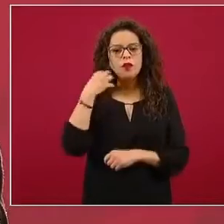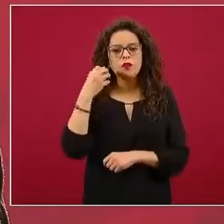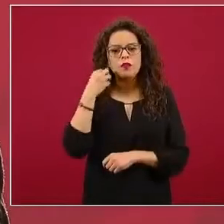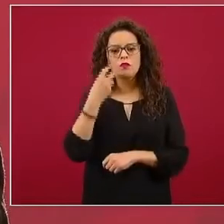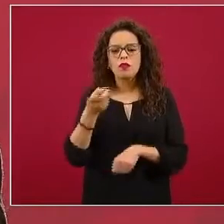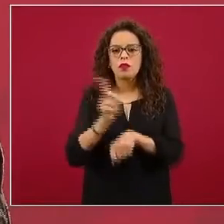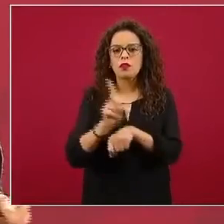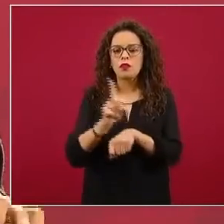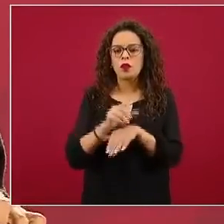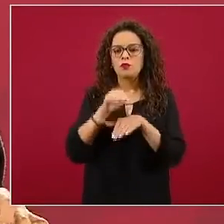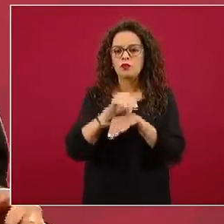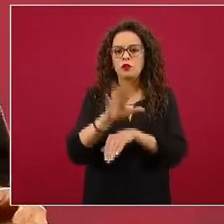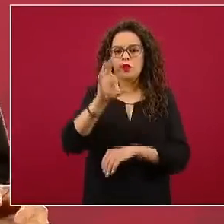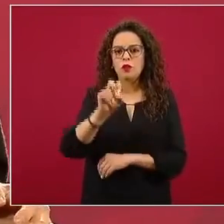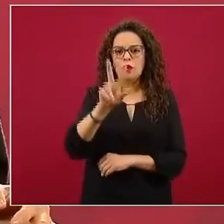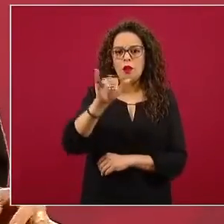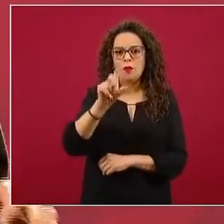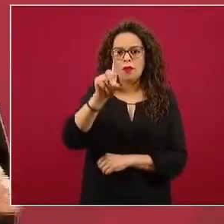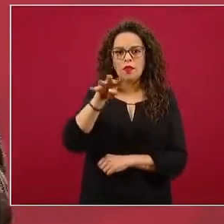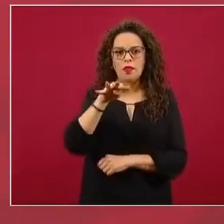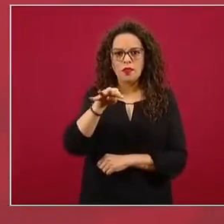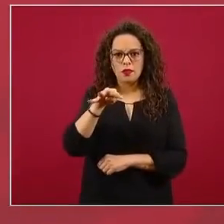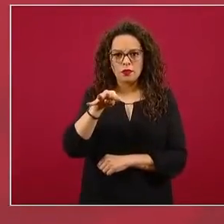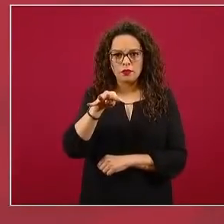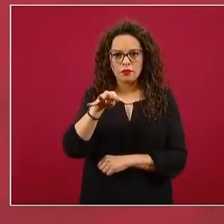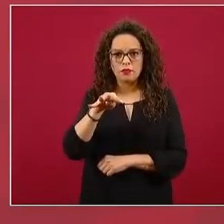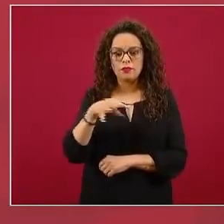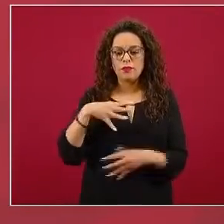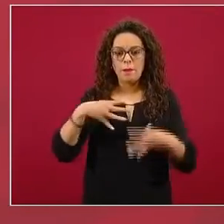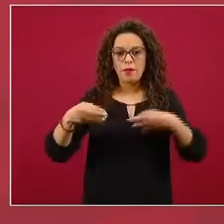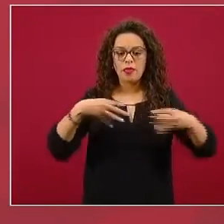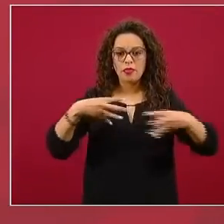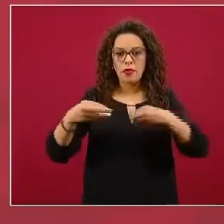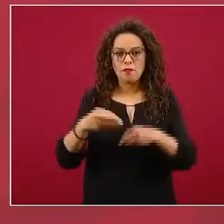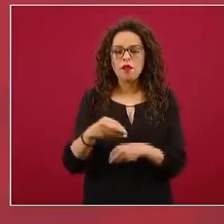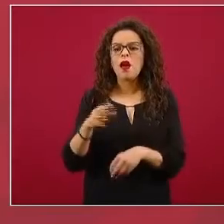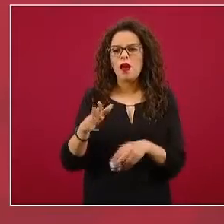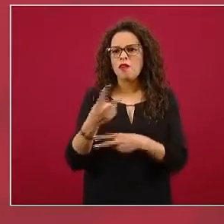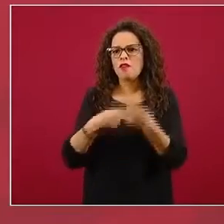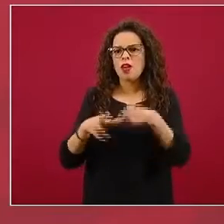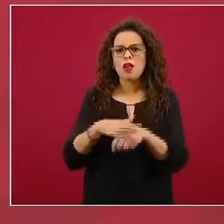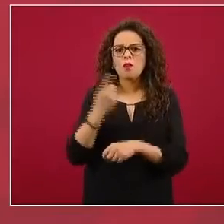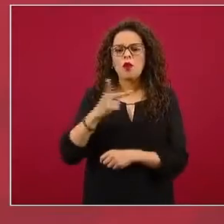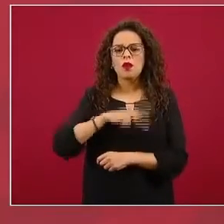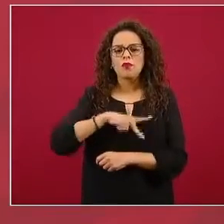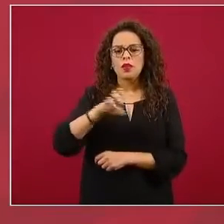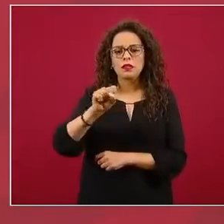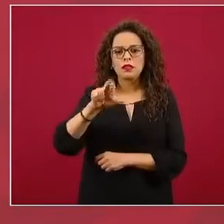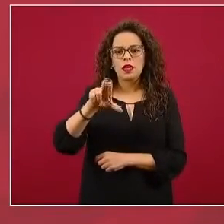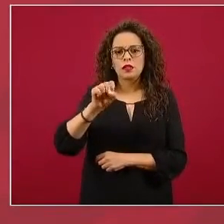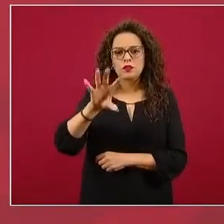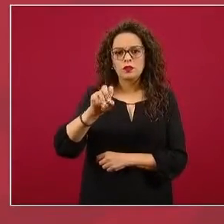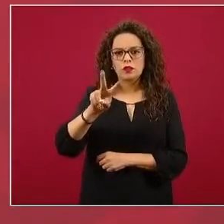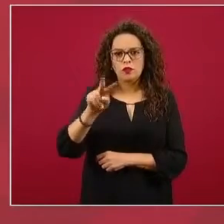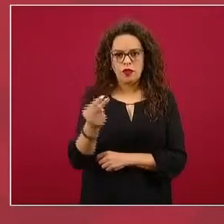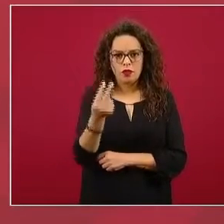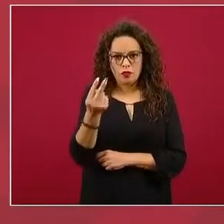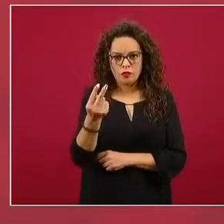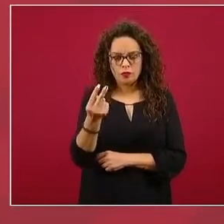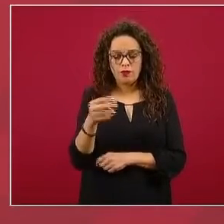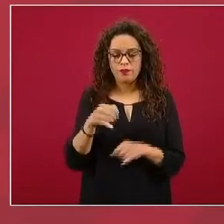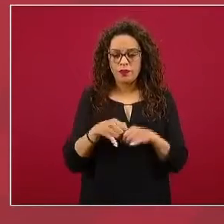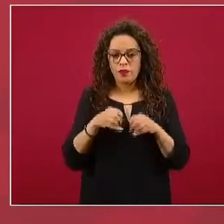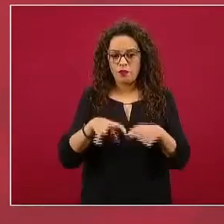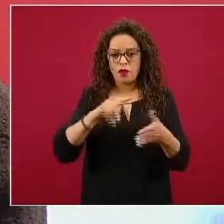sobre COVID-19, la pandemia causada por el coronavirus SARS-CoV-2. Hoy tenemos el informe técnico diario